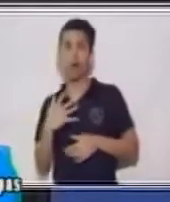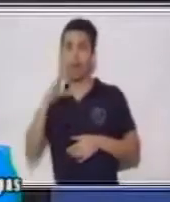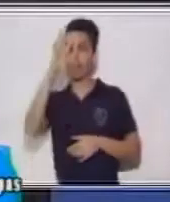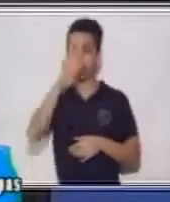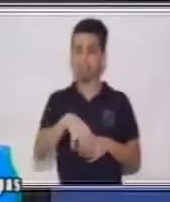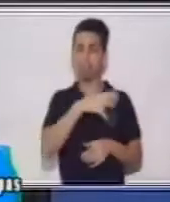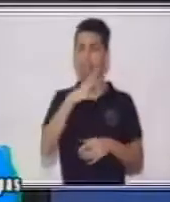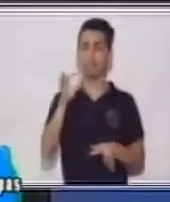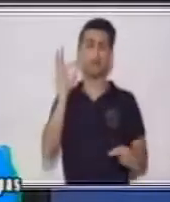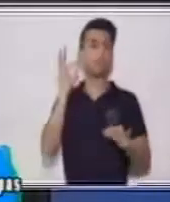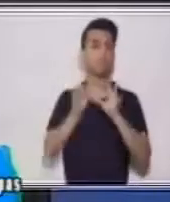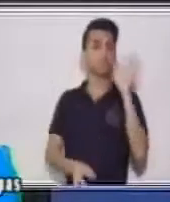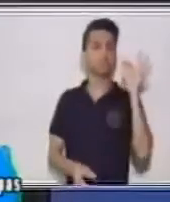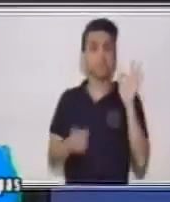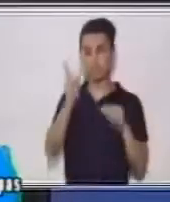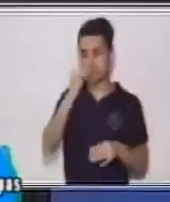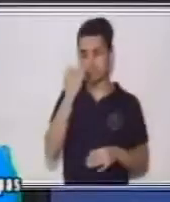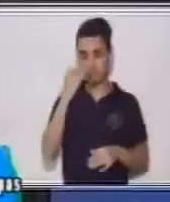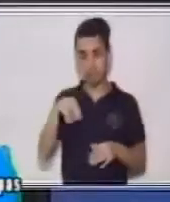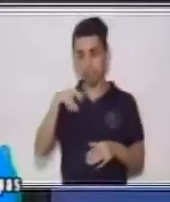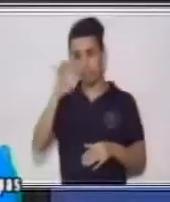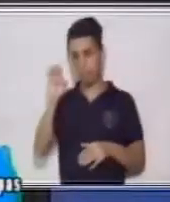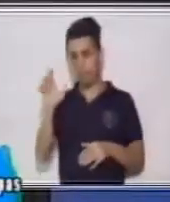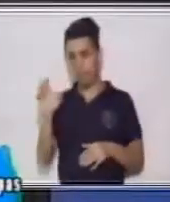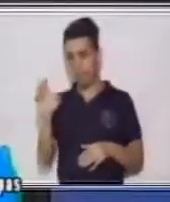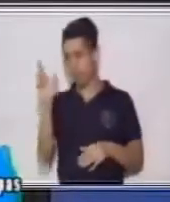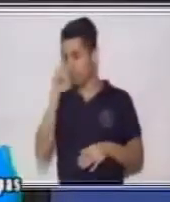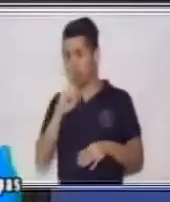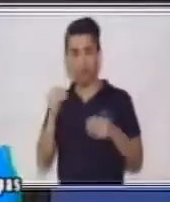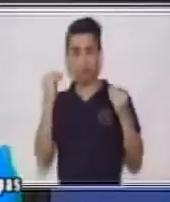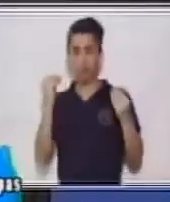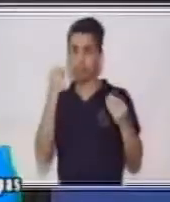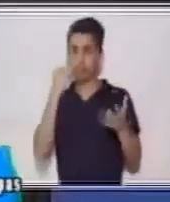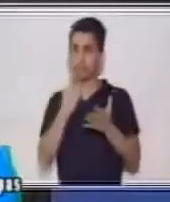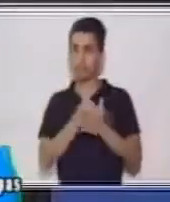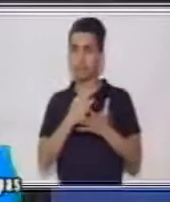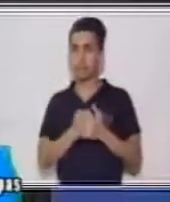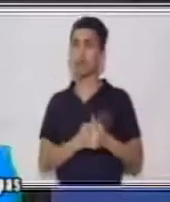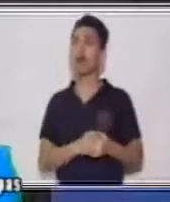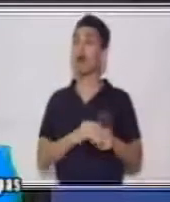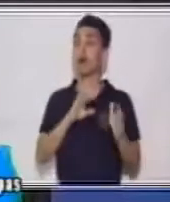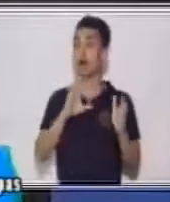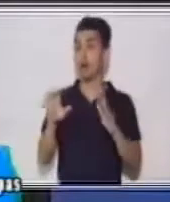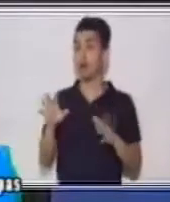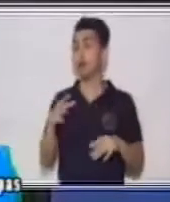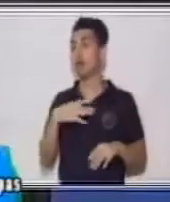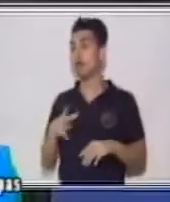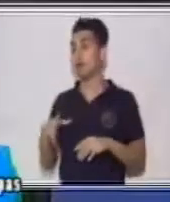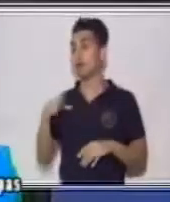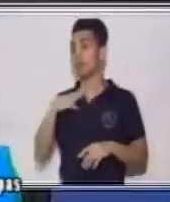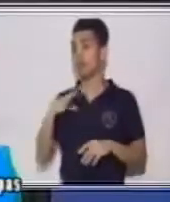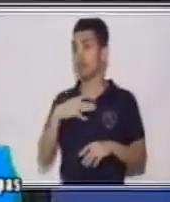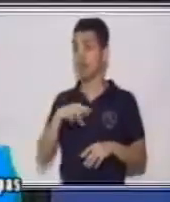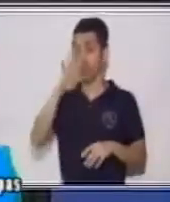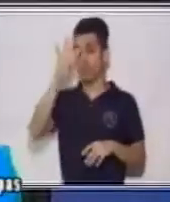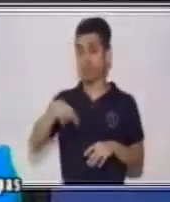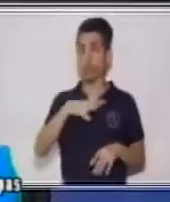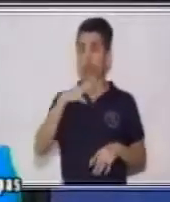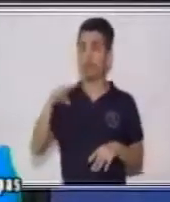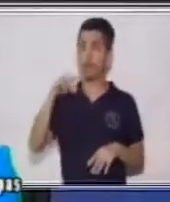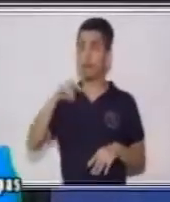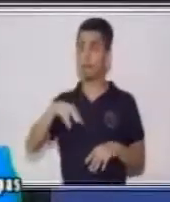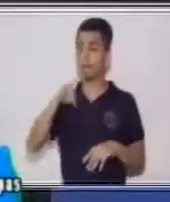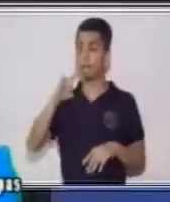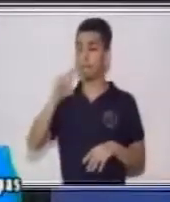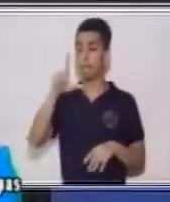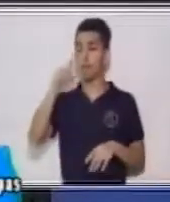está investigando mucho, es con lo que nosotros tenemos. Pero cuando hablamos de una tabla múltiple, es como el ejemplo que